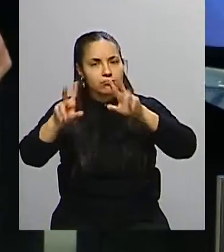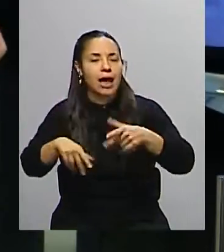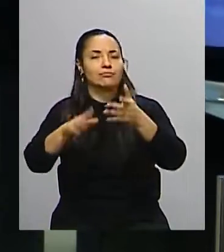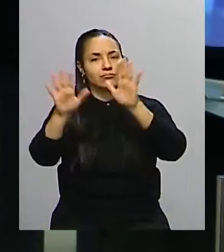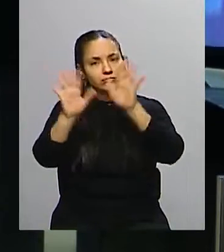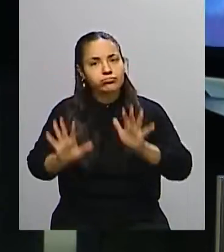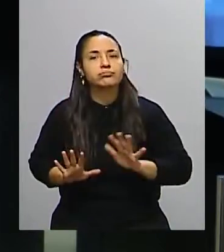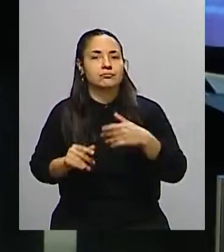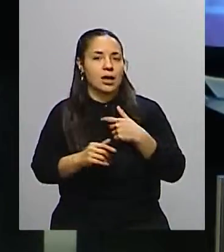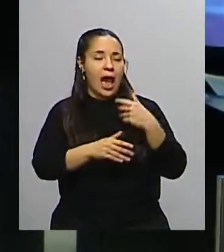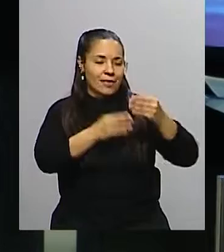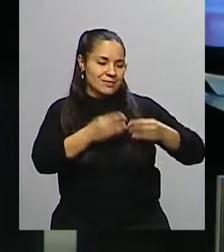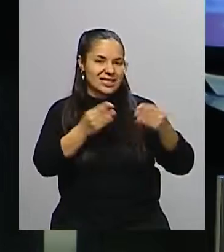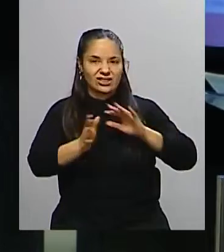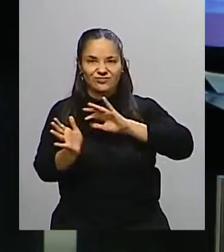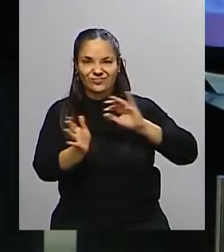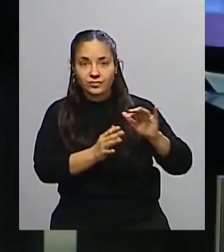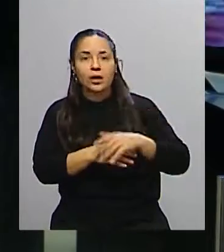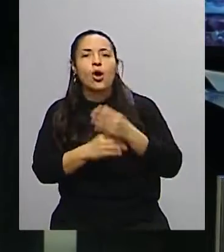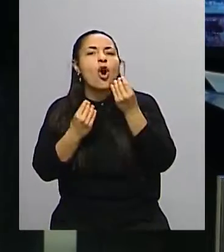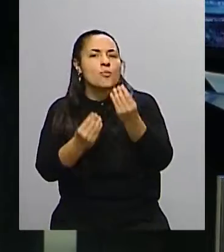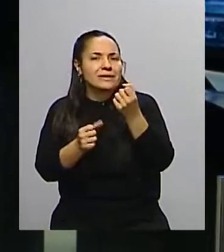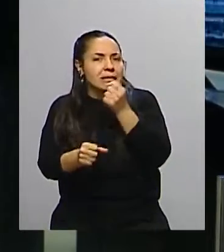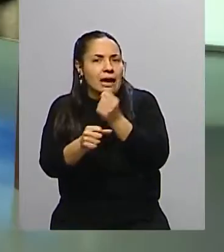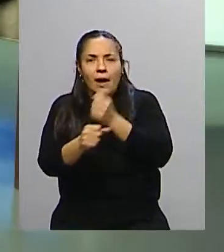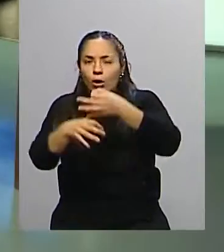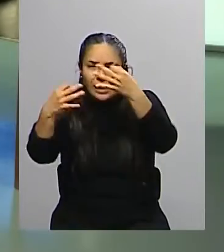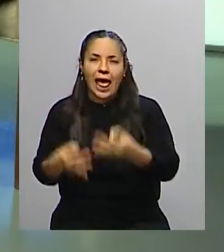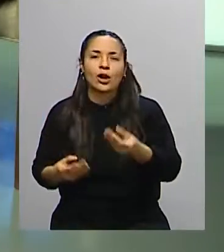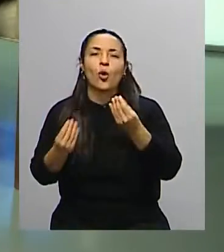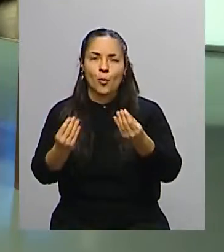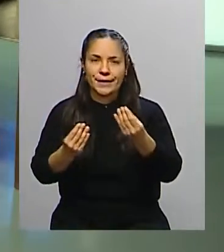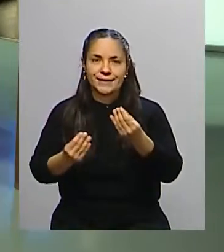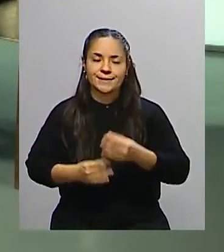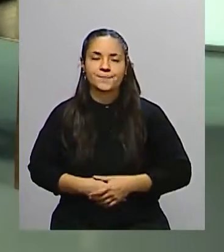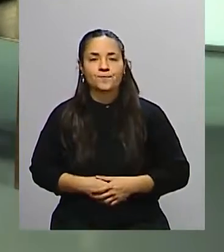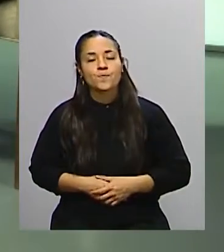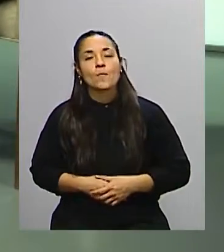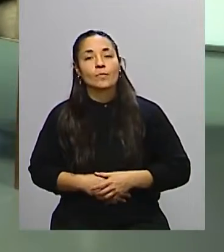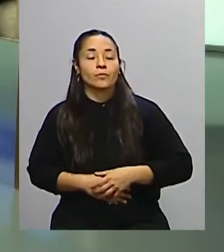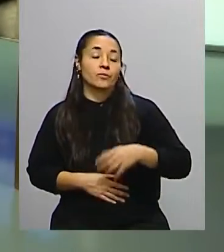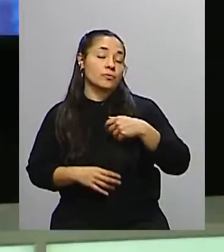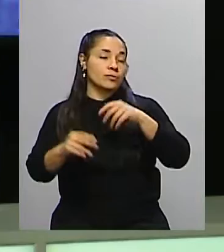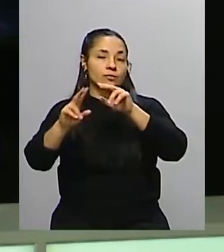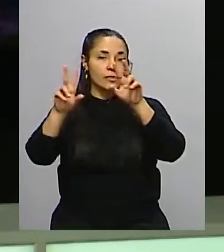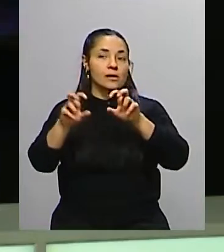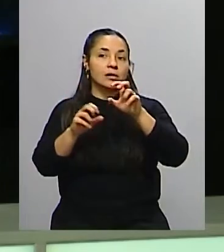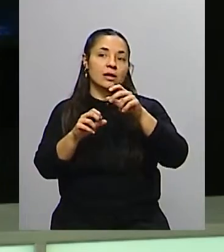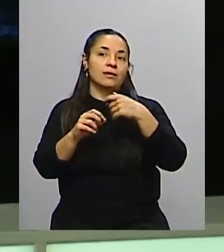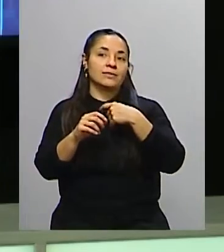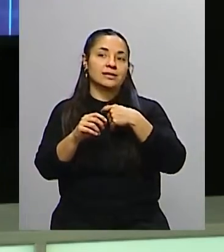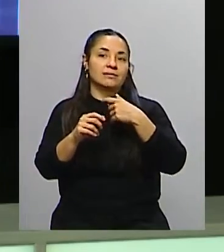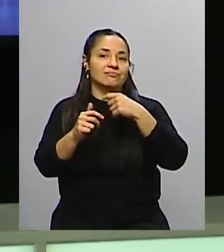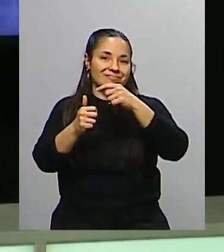proceso administrativo? Bueno, ¿cómo es eso en la práctica? ¿Qué nos puedes contar? Bueno, la verdad que los temas es como que se disparan muchas aristas.